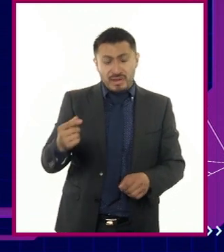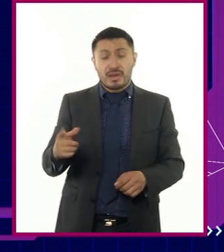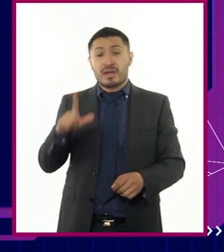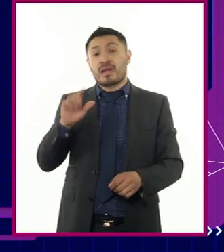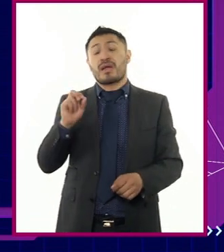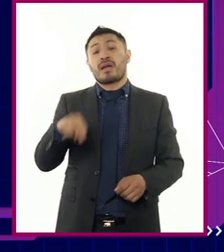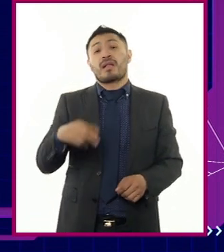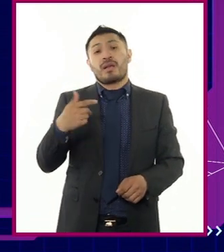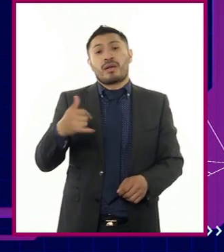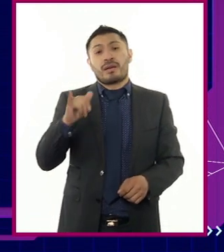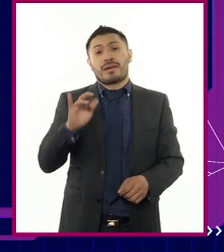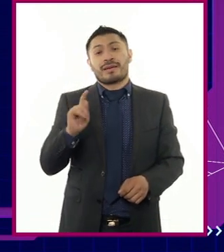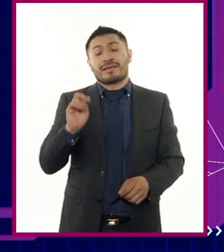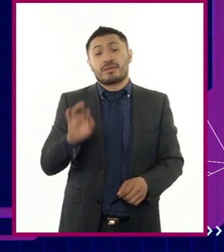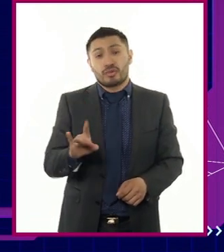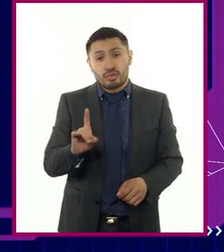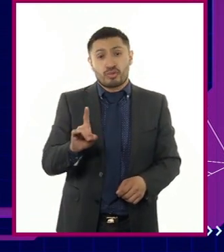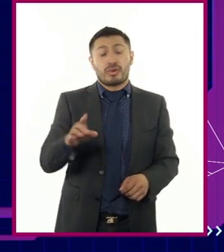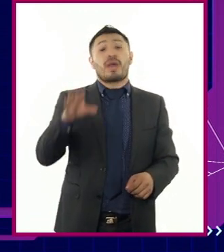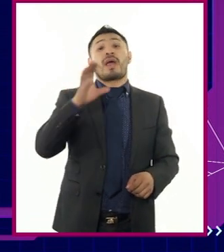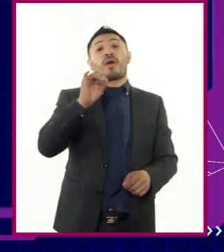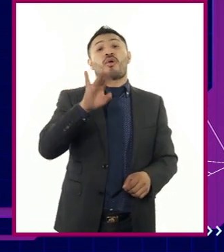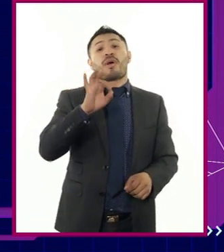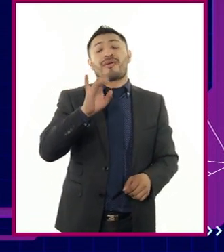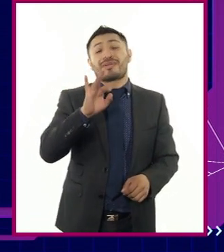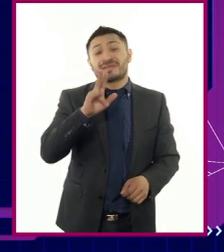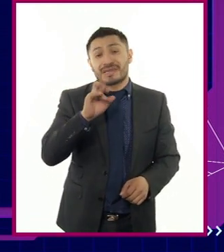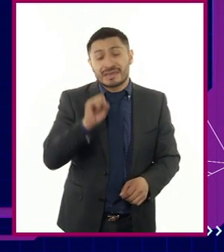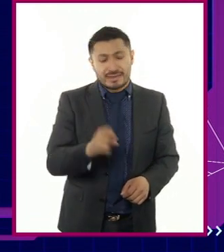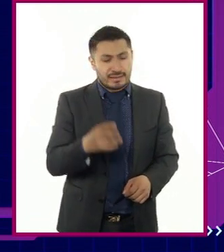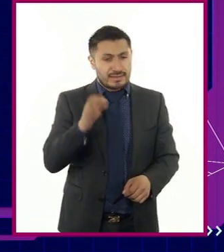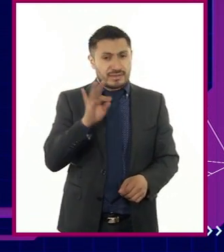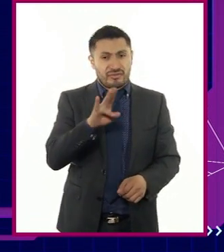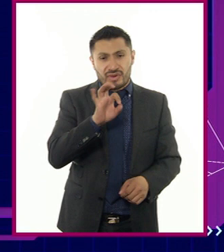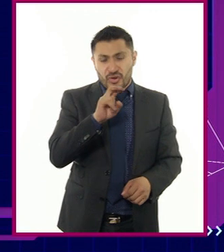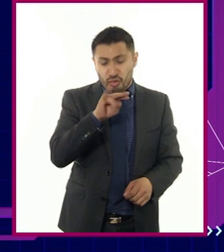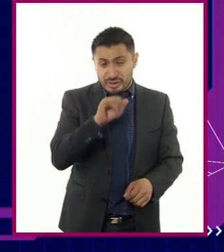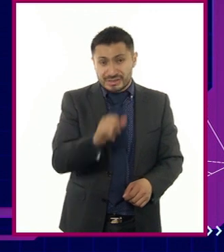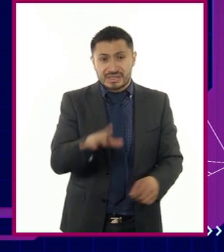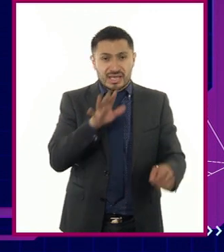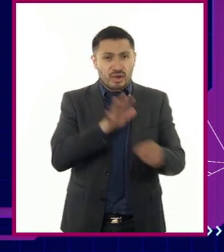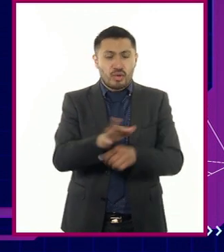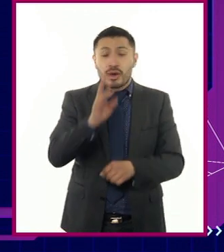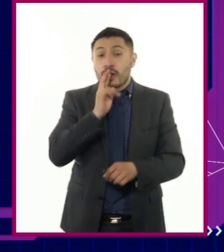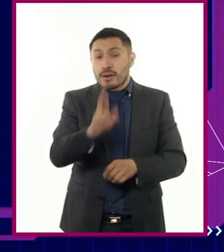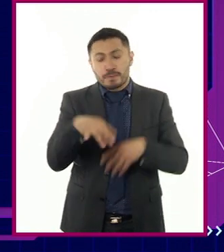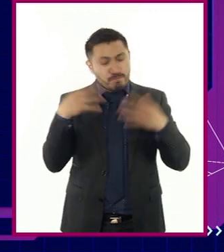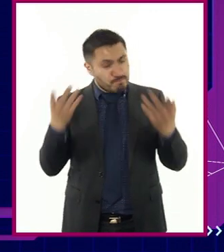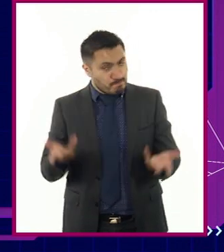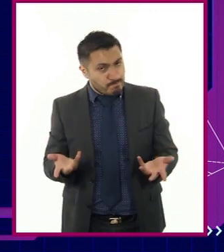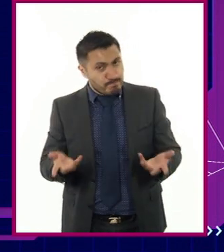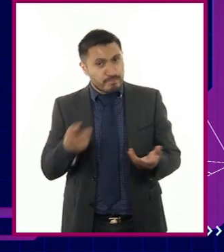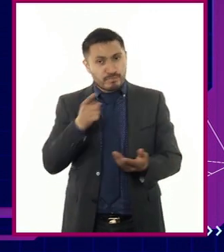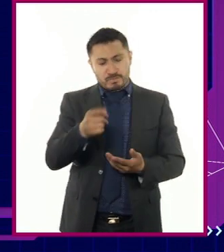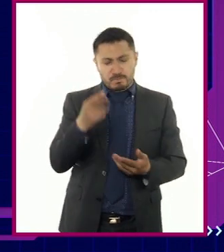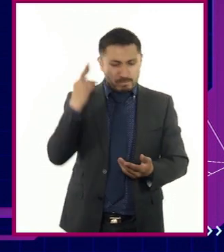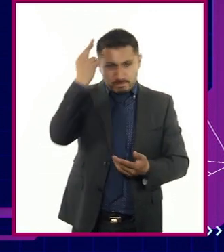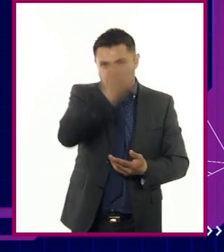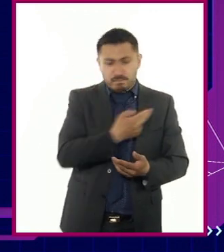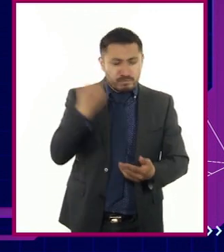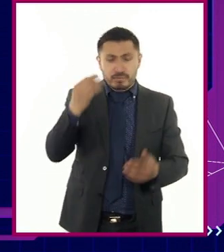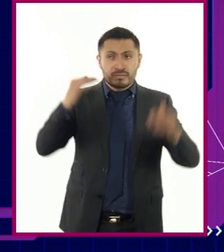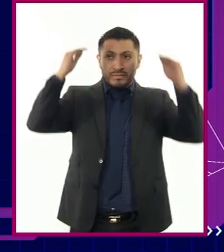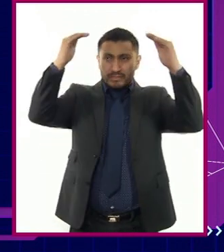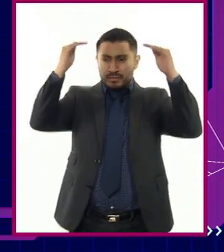onda como los coeficientes de la frecuencia. ¿Qué pueden decir al respecto? Si leen los datos de arriba